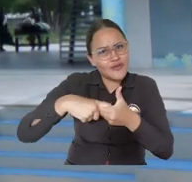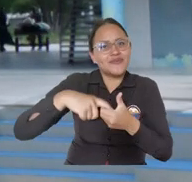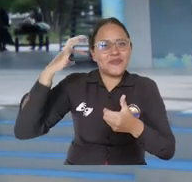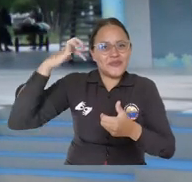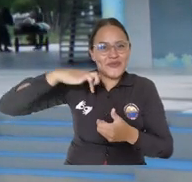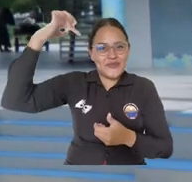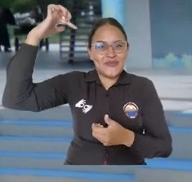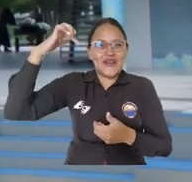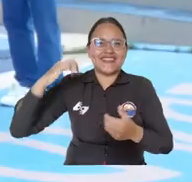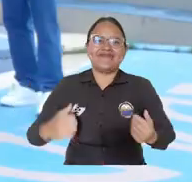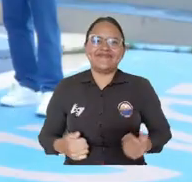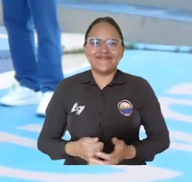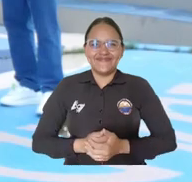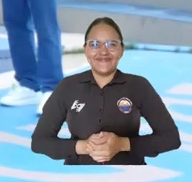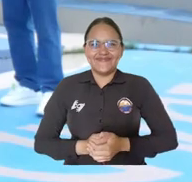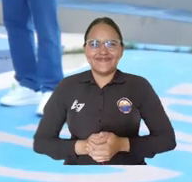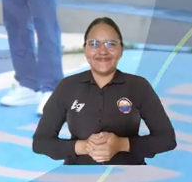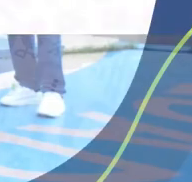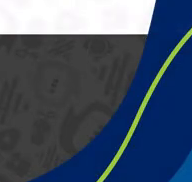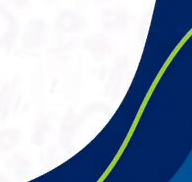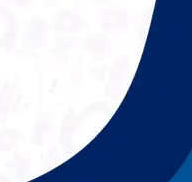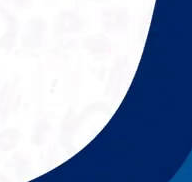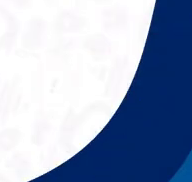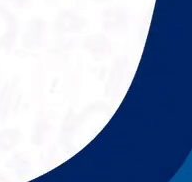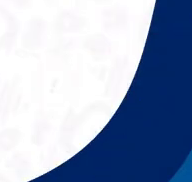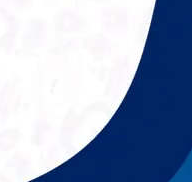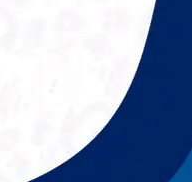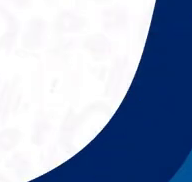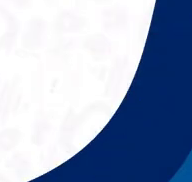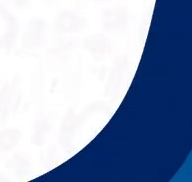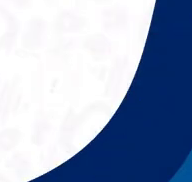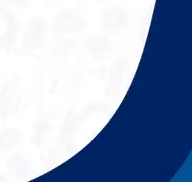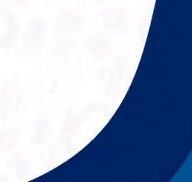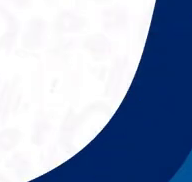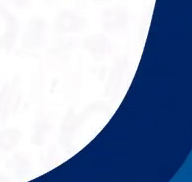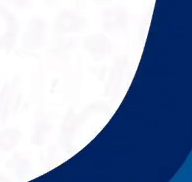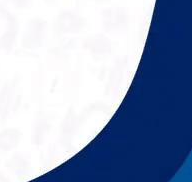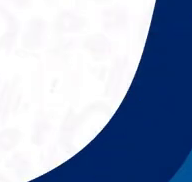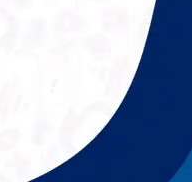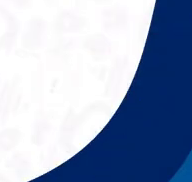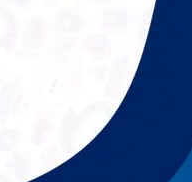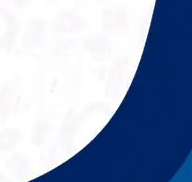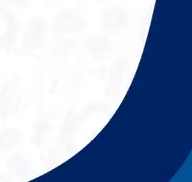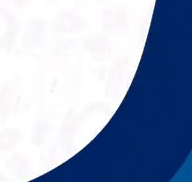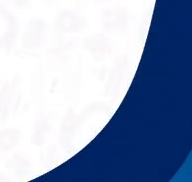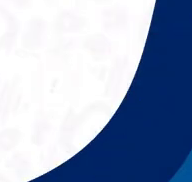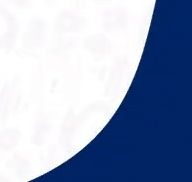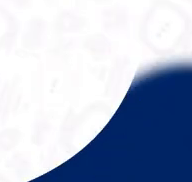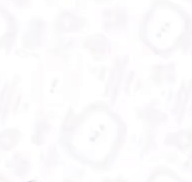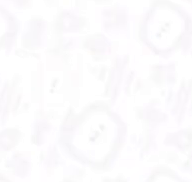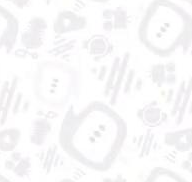muchas instituciones hoy sean profesionales. Aún más incluyente e innovadora.